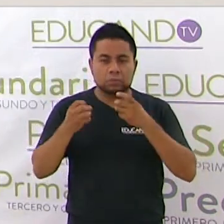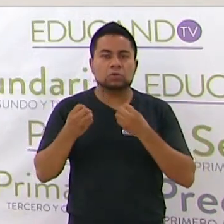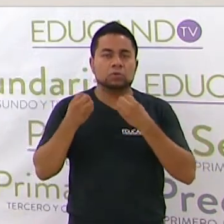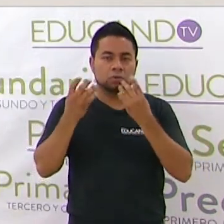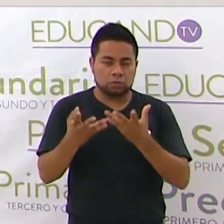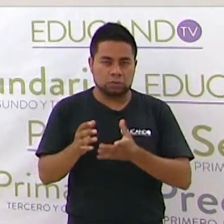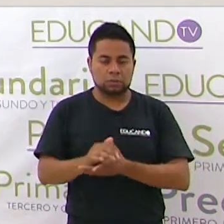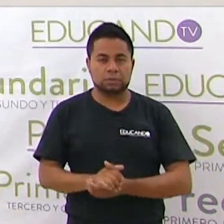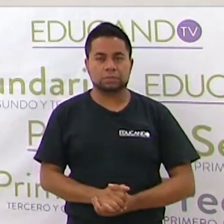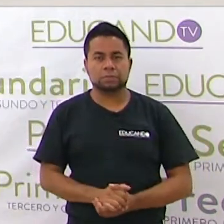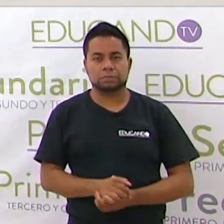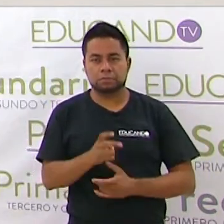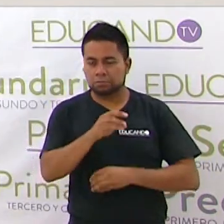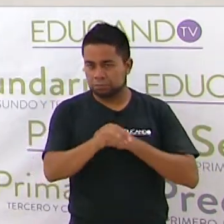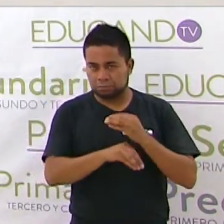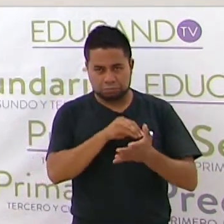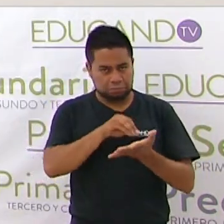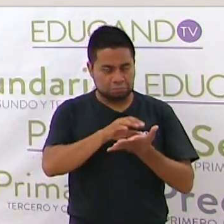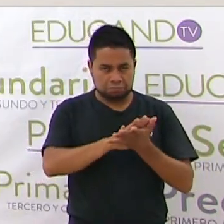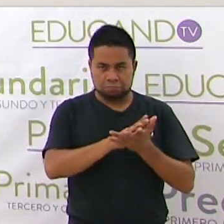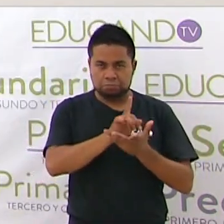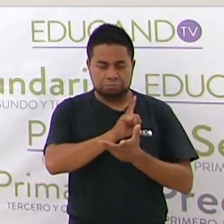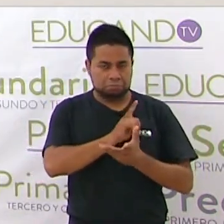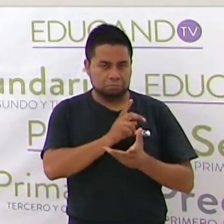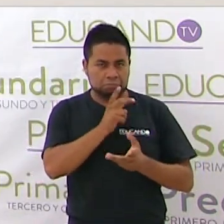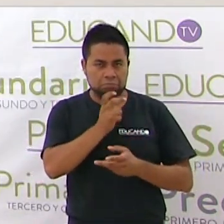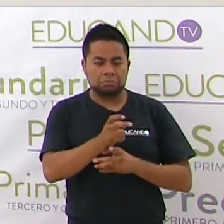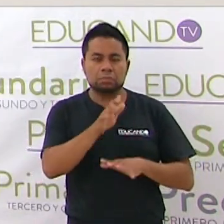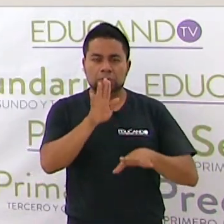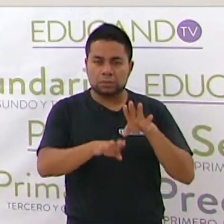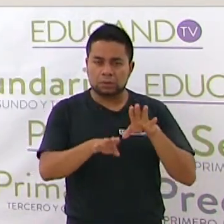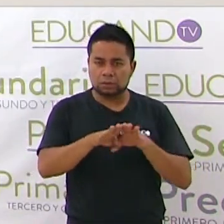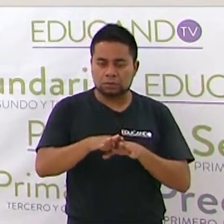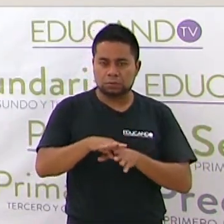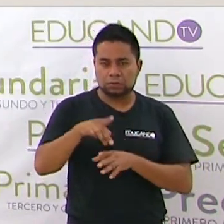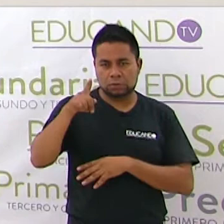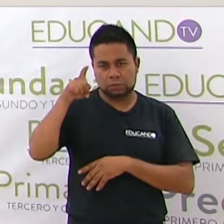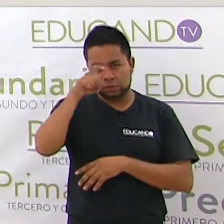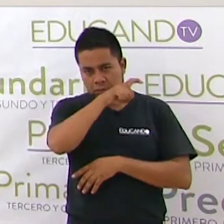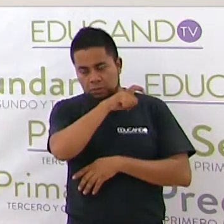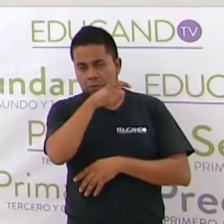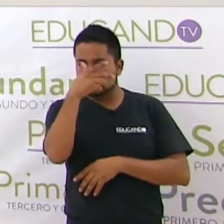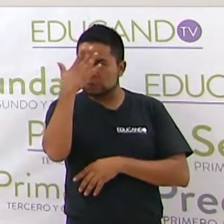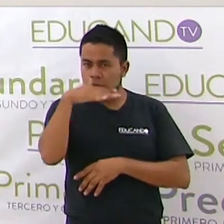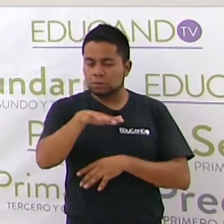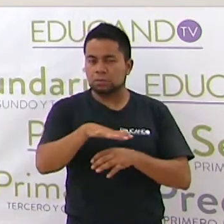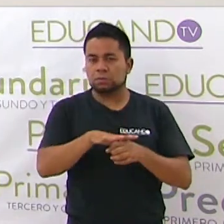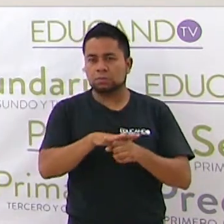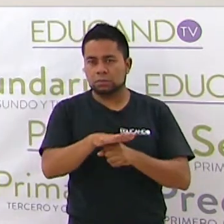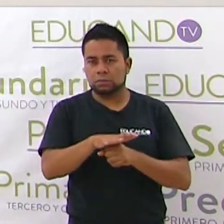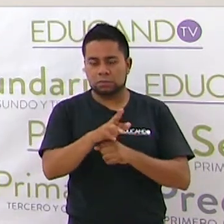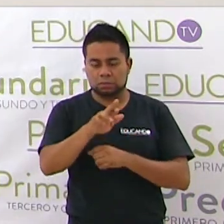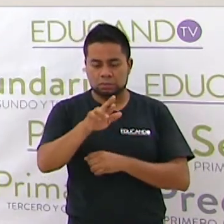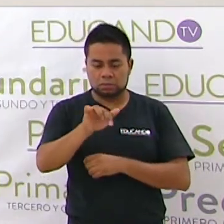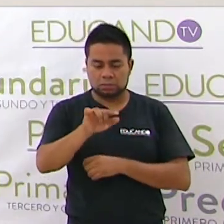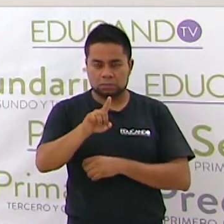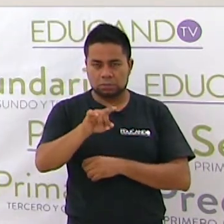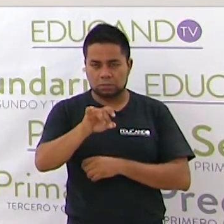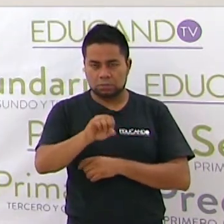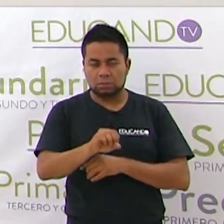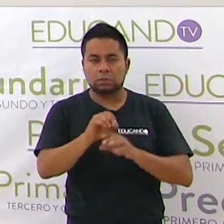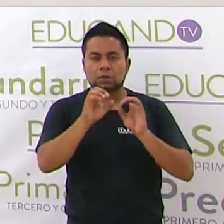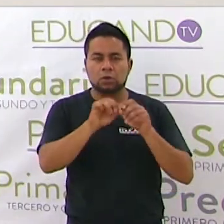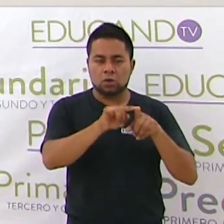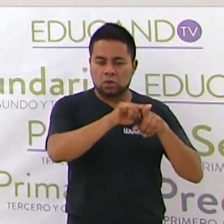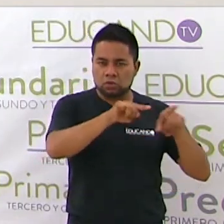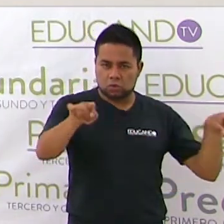a tener ese dato que solo conocemos esa parte. A veces es muy difícil conocer el radio o el diámetro de una esfera, es